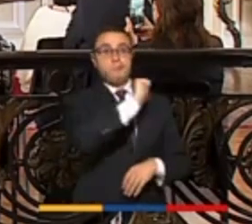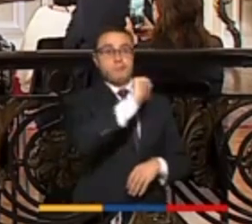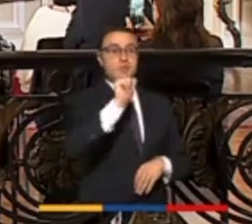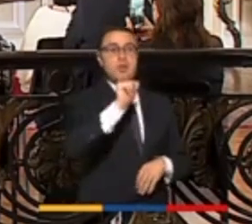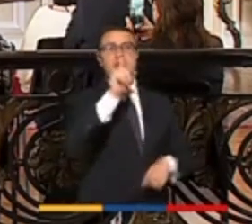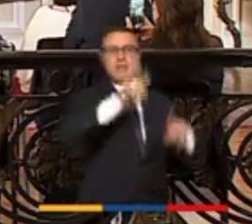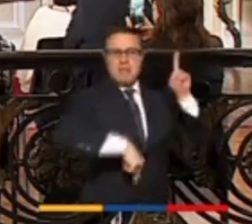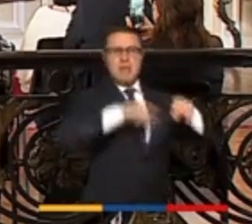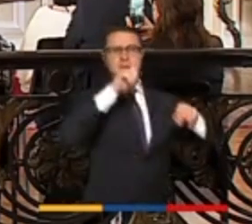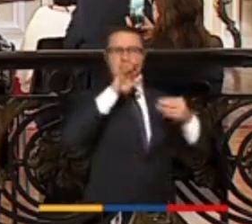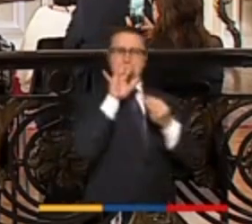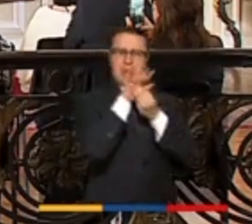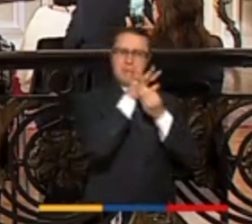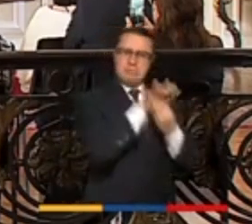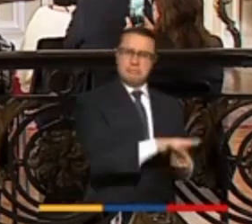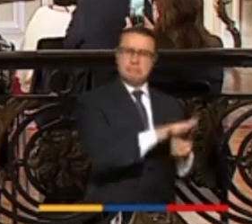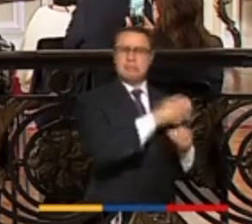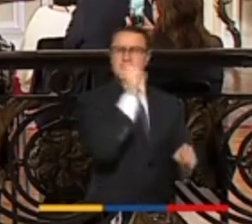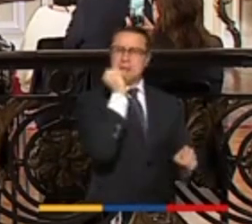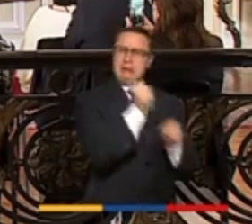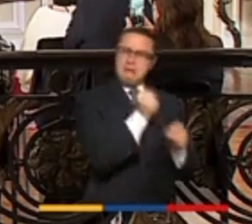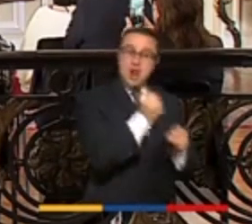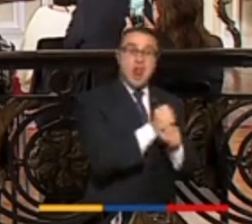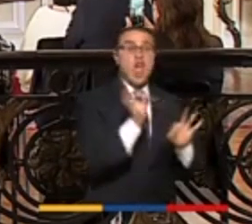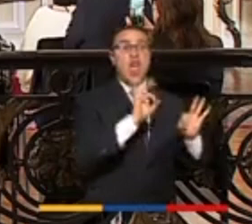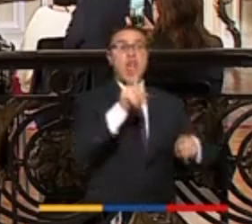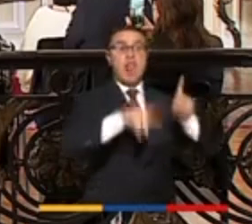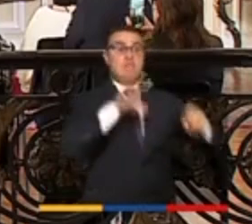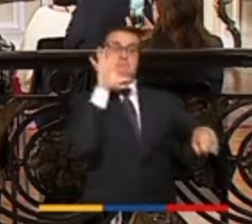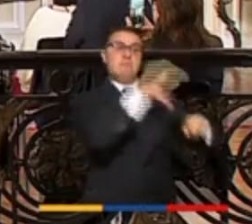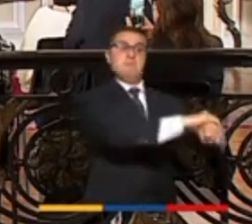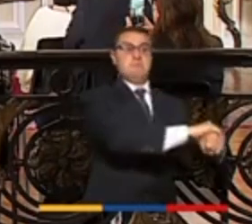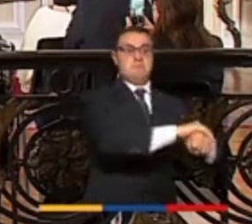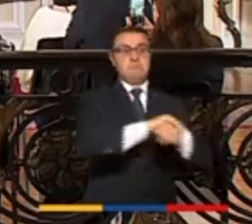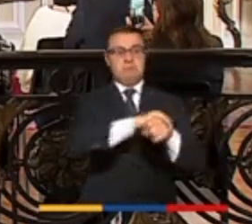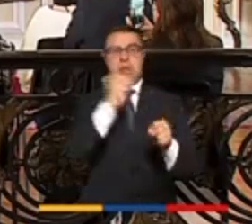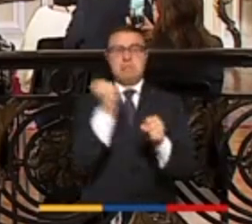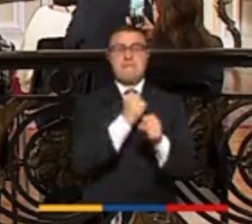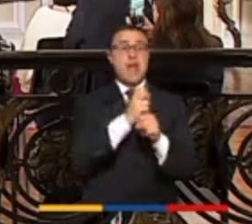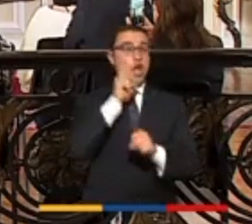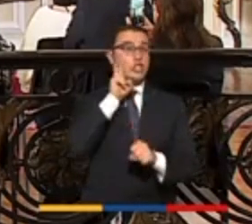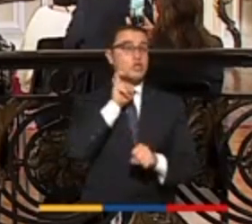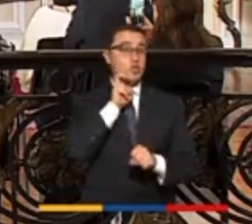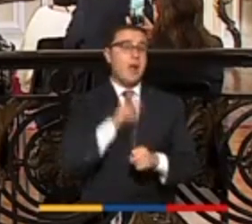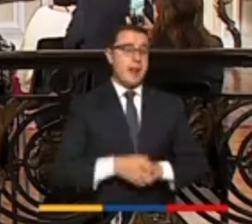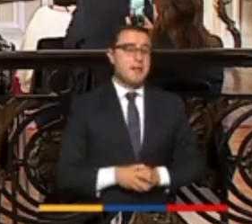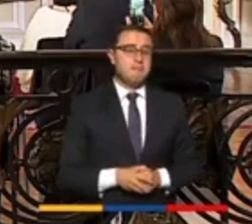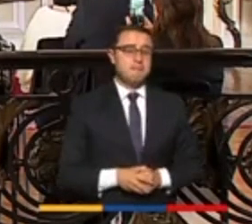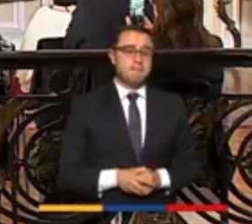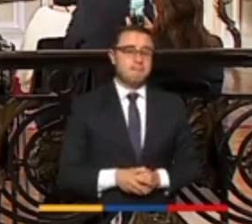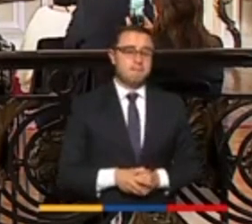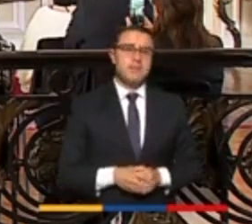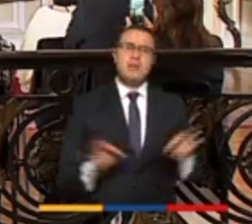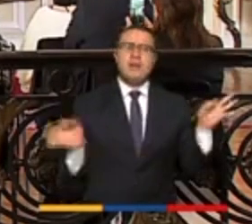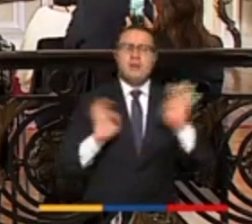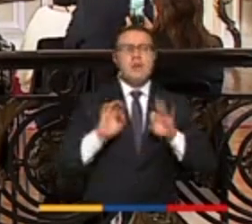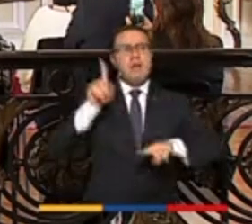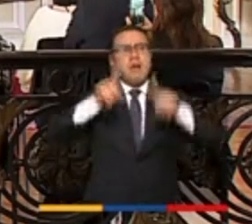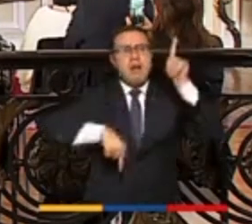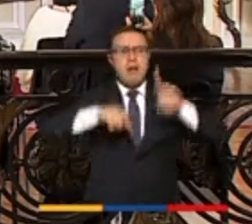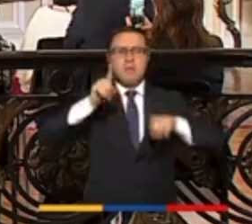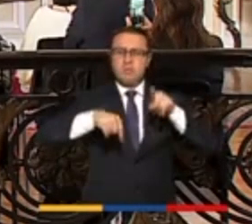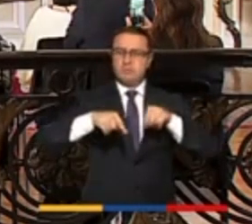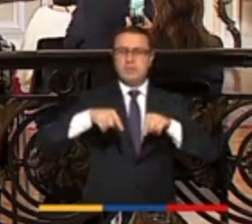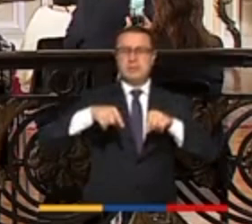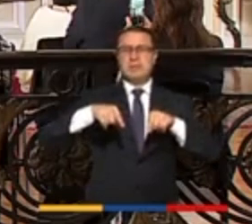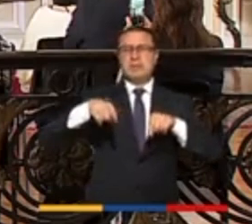también laboral o sexualmente, sea porque son conducidas y conducidos a